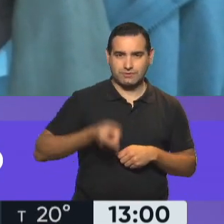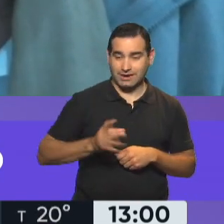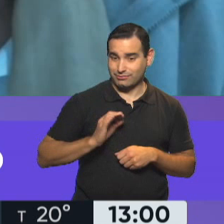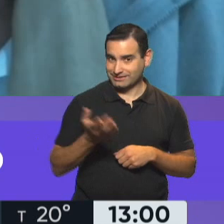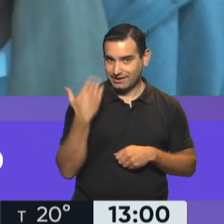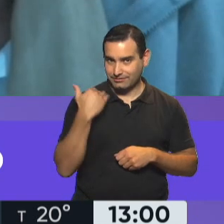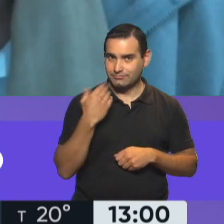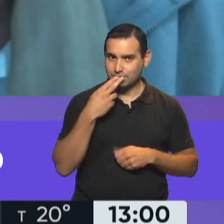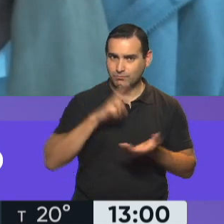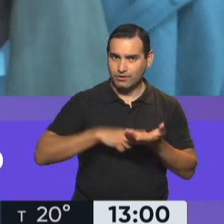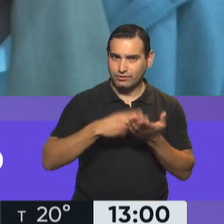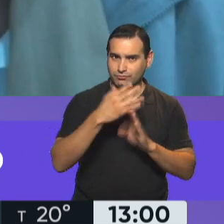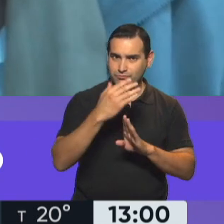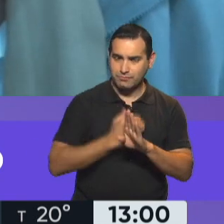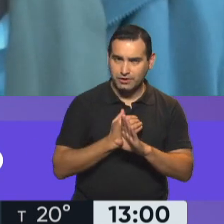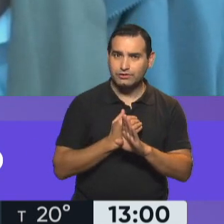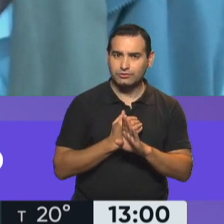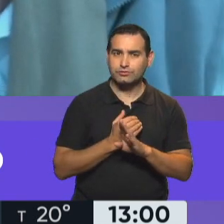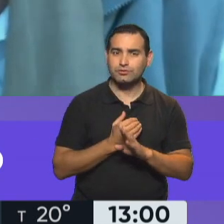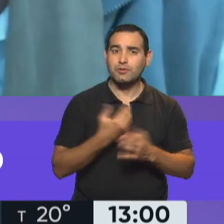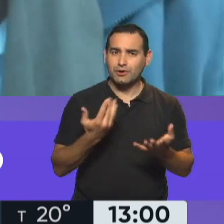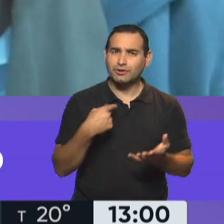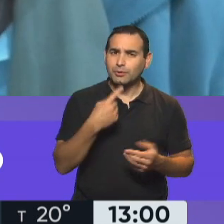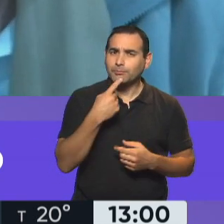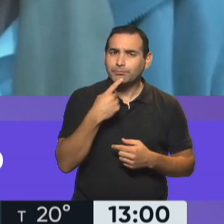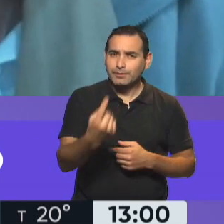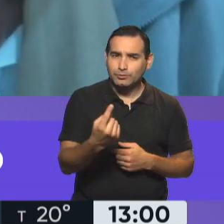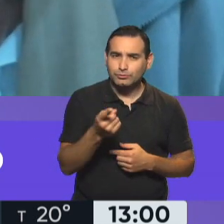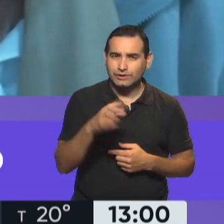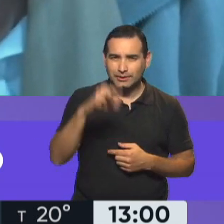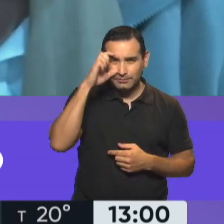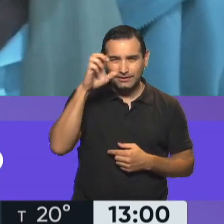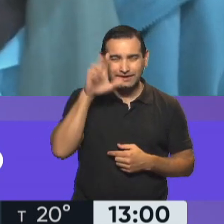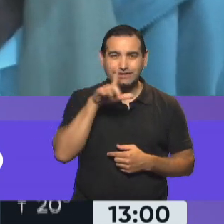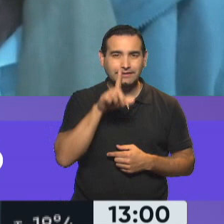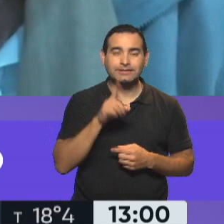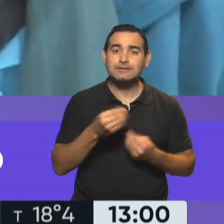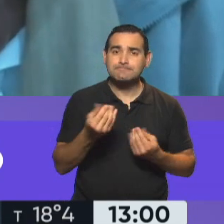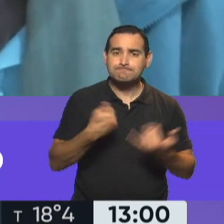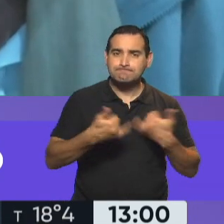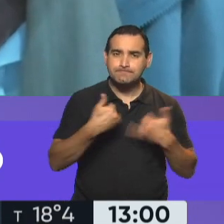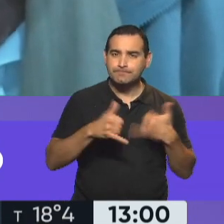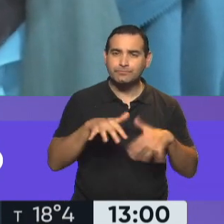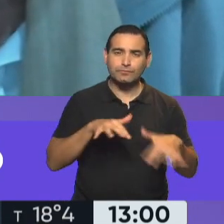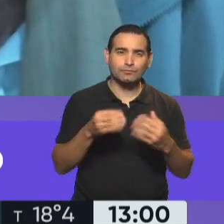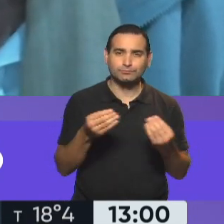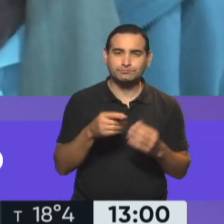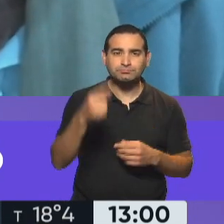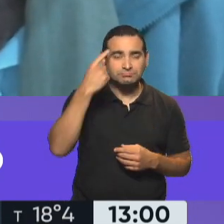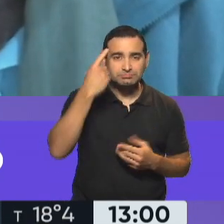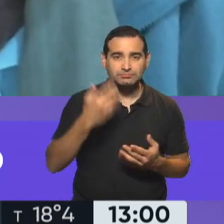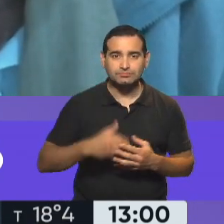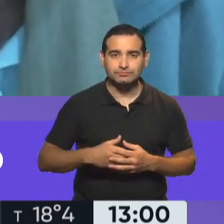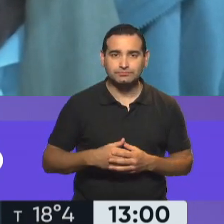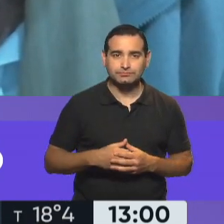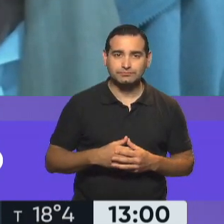pasado. Esto es un poco el El marco en el que queríamos escenario. consultar a Pedro sobre esta situación y qué lectura está haciendo él